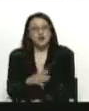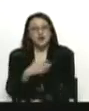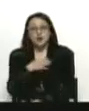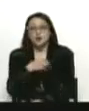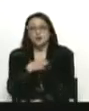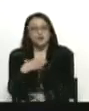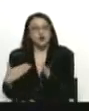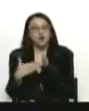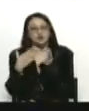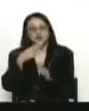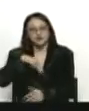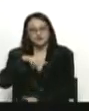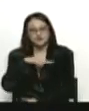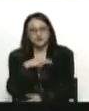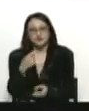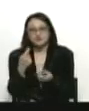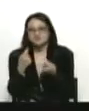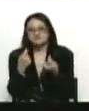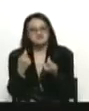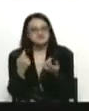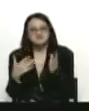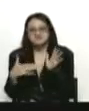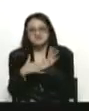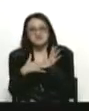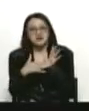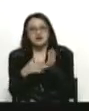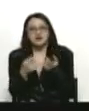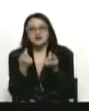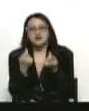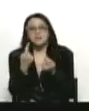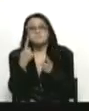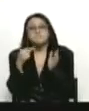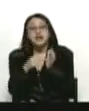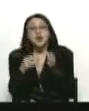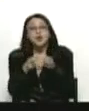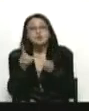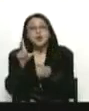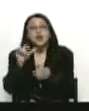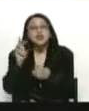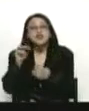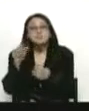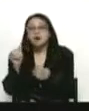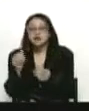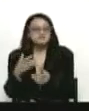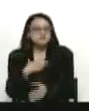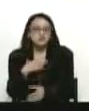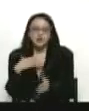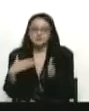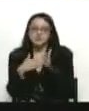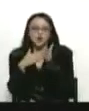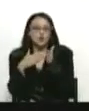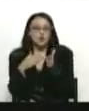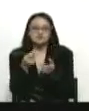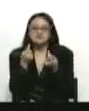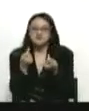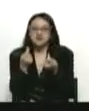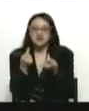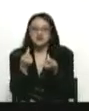con nosotros, ni podrán. Con 1000 grupos de Lima, no pudieron. Ni con 1000 grupos de Lima